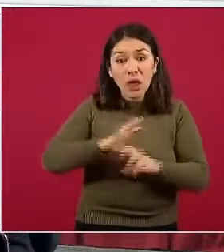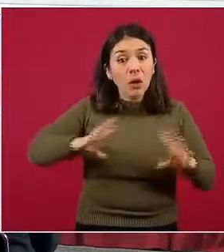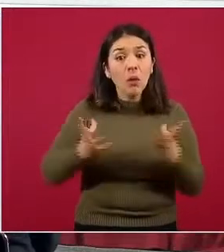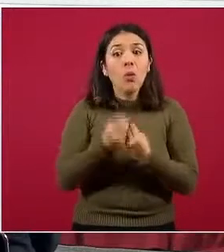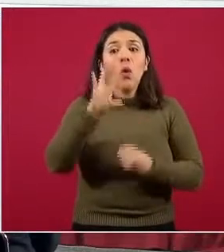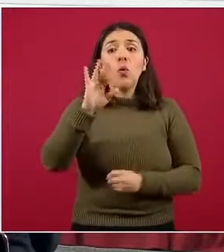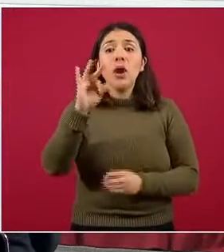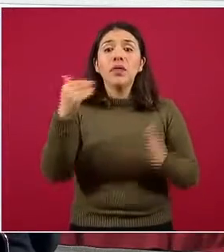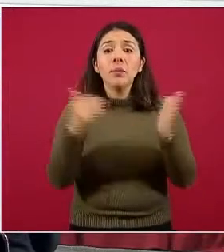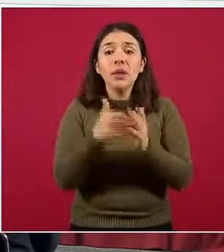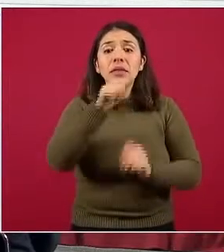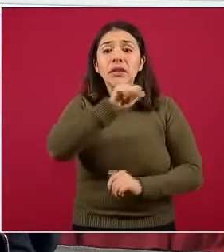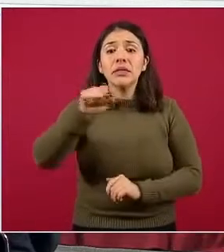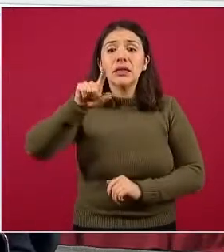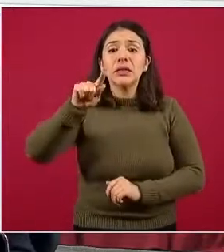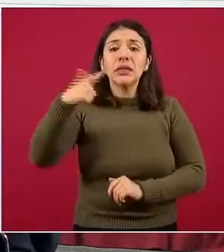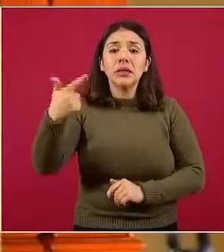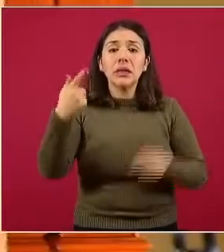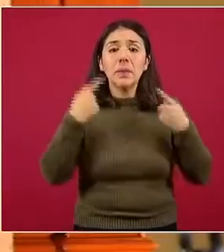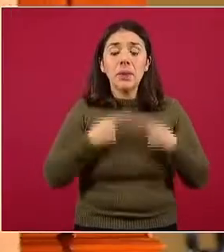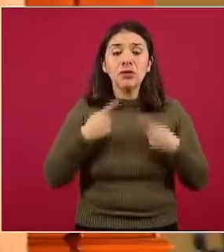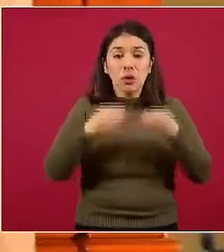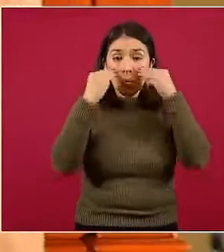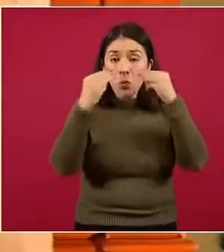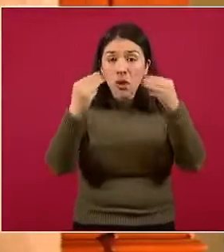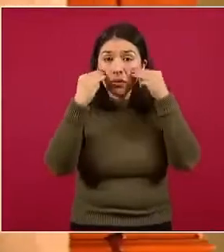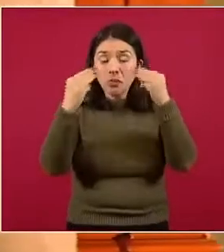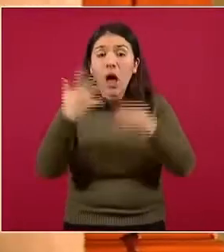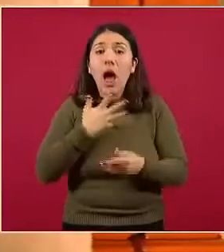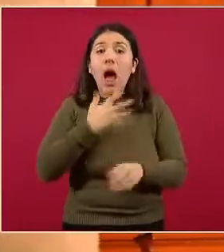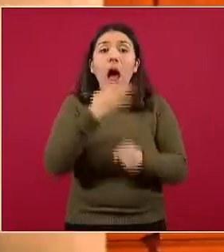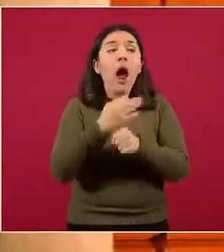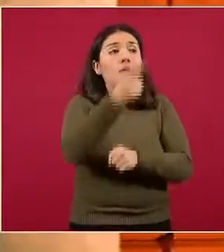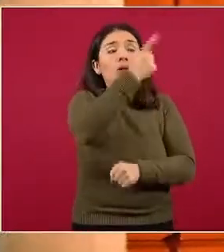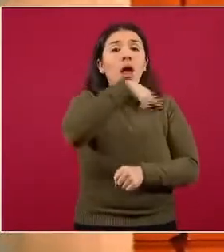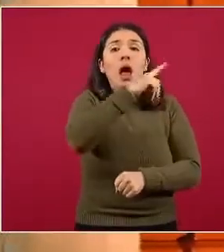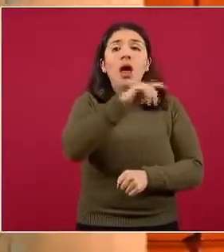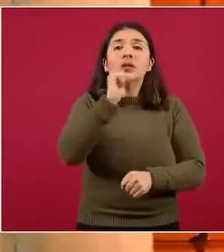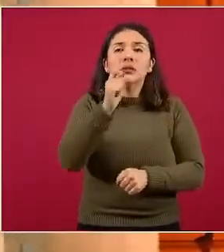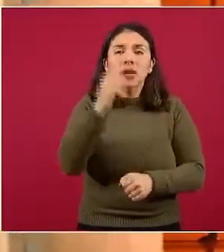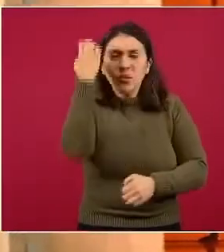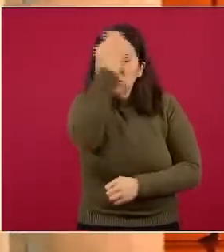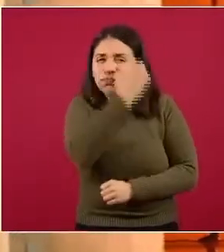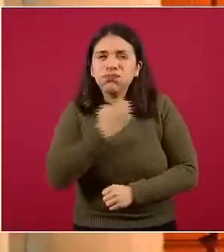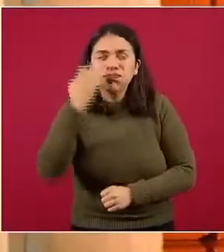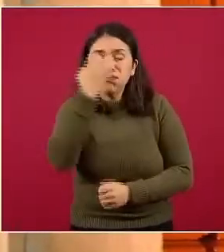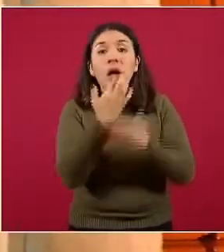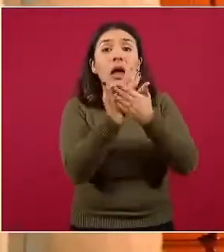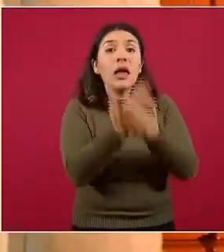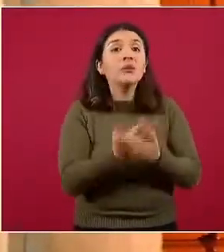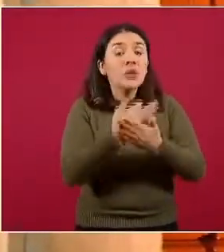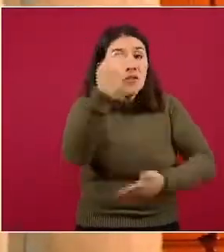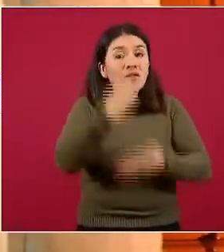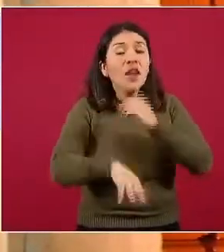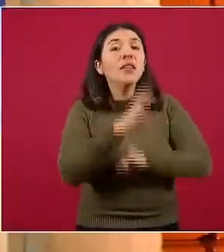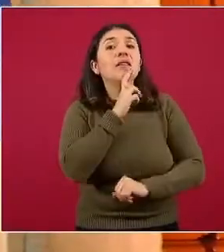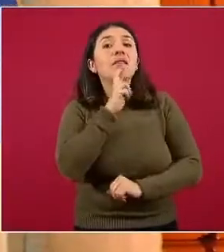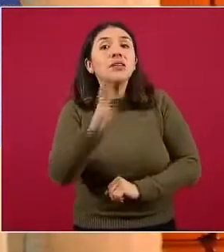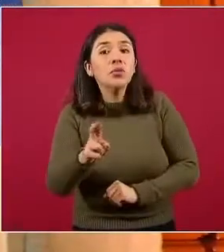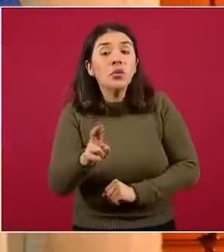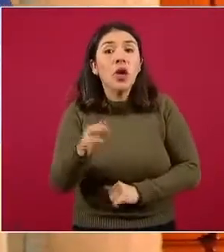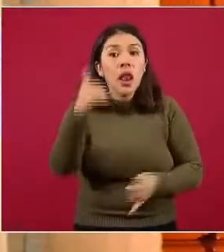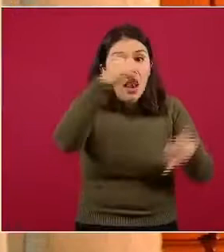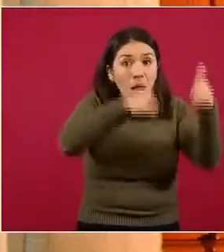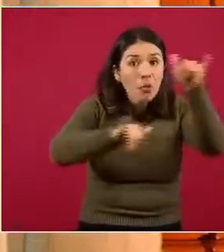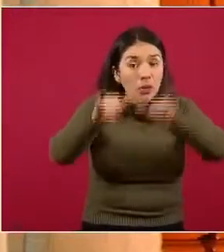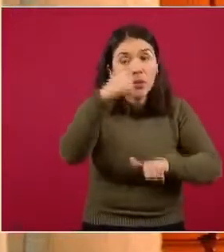de 40.677 muestras están en espera de llegar a un